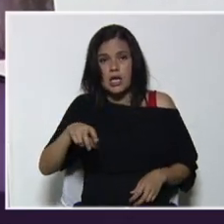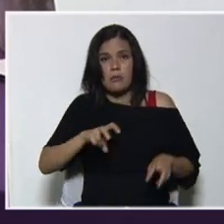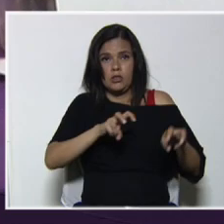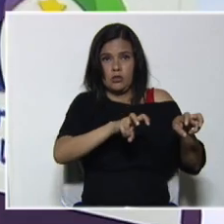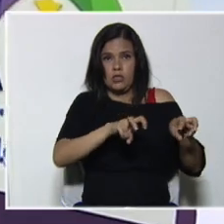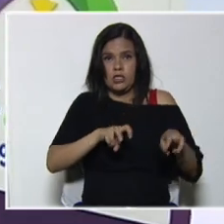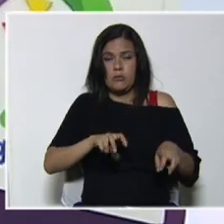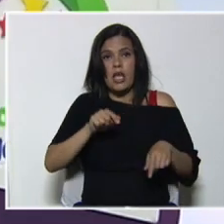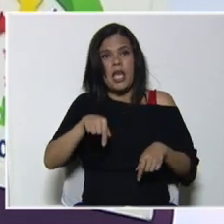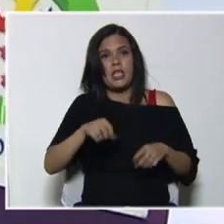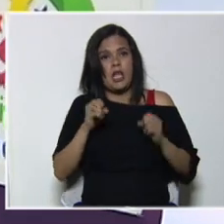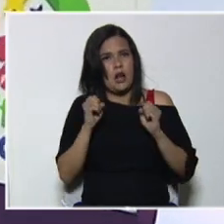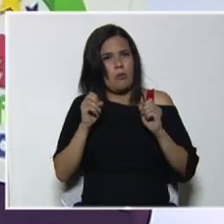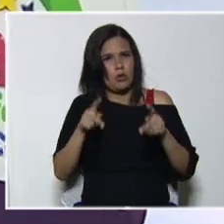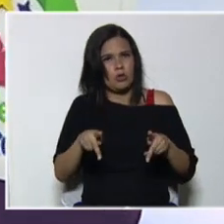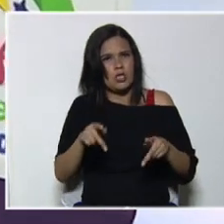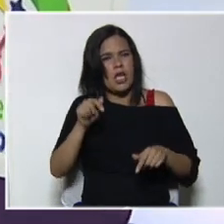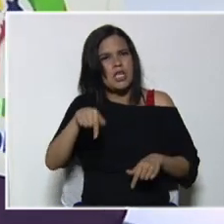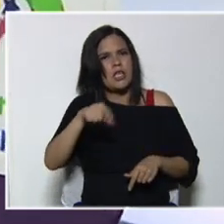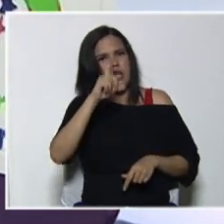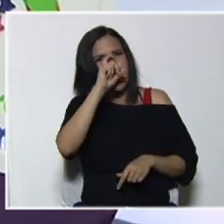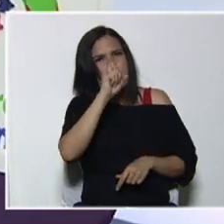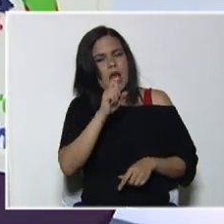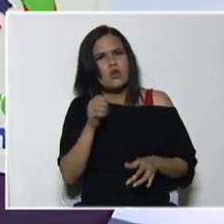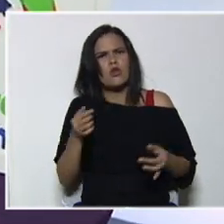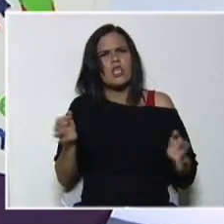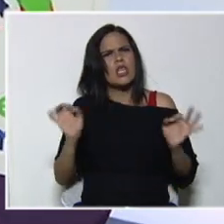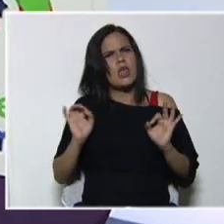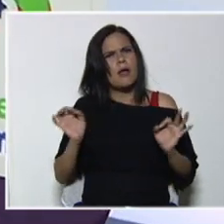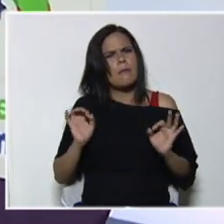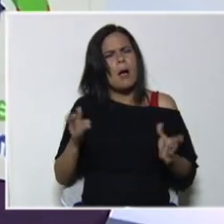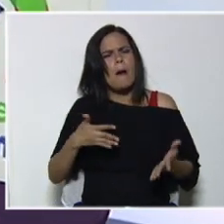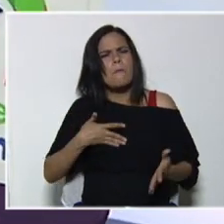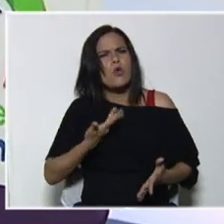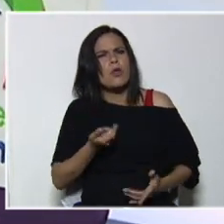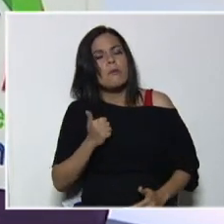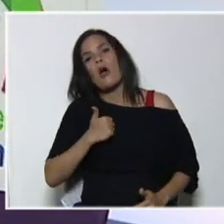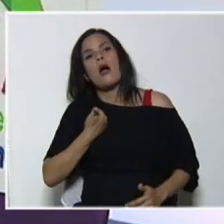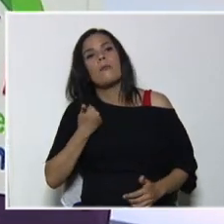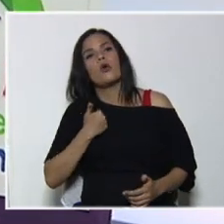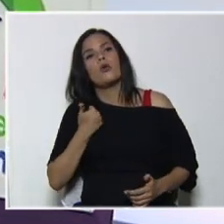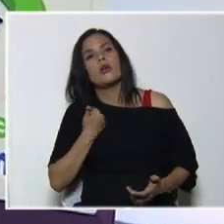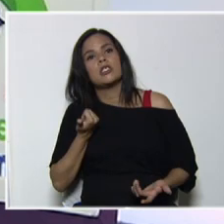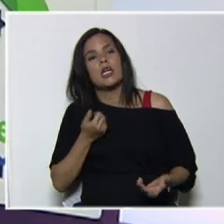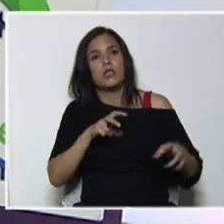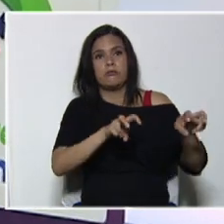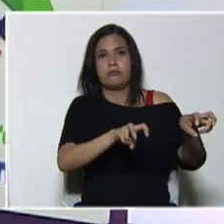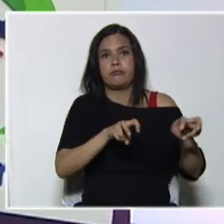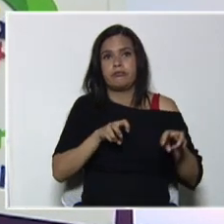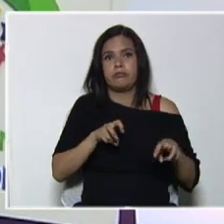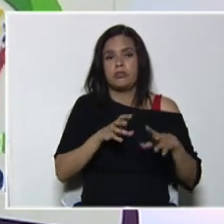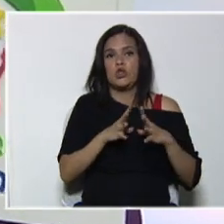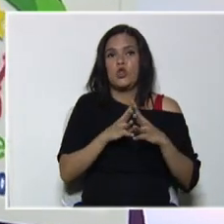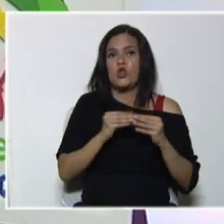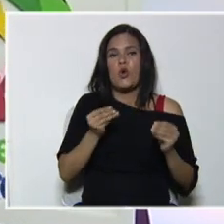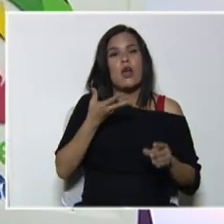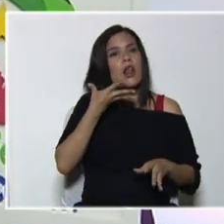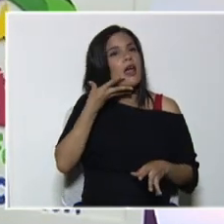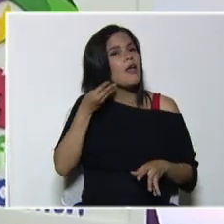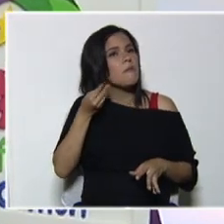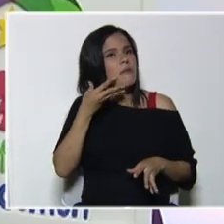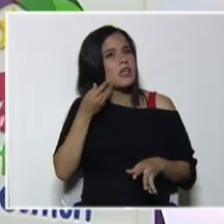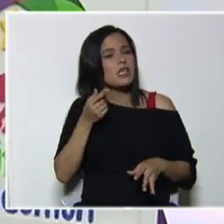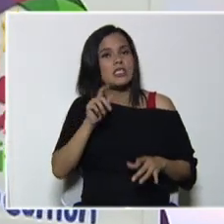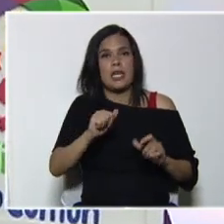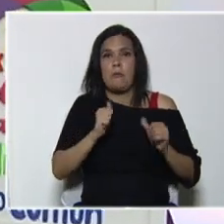es la oportunidad y este es el año en donde no solo podemos aprovechar ese cultivo, sino todas las experiencias que a partir